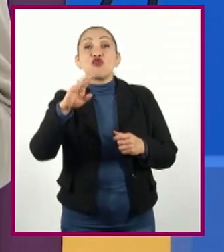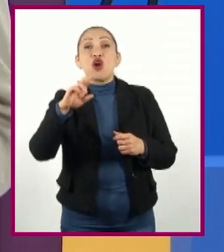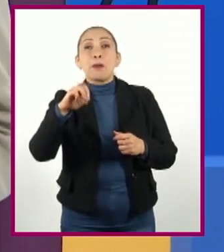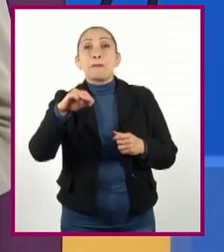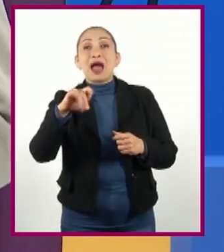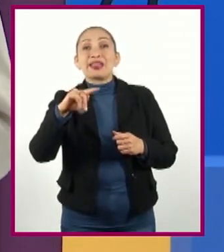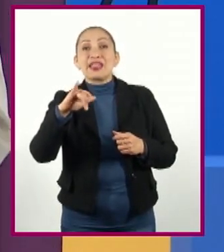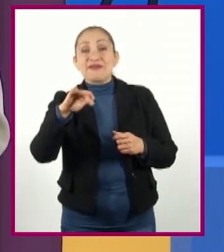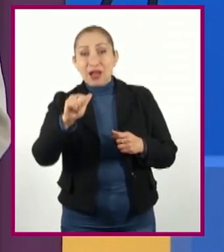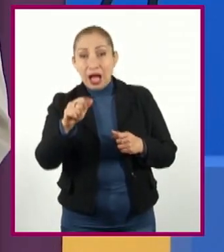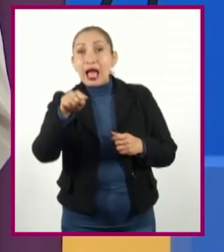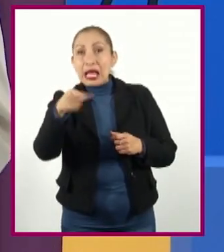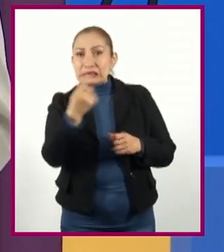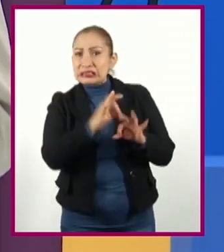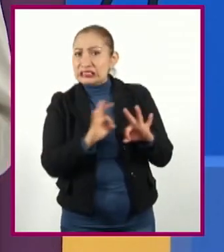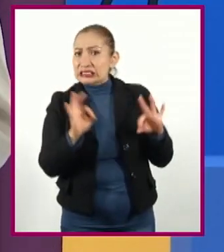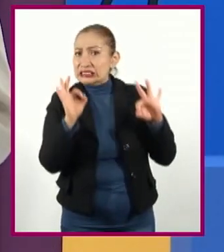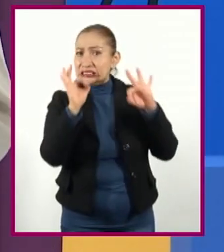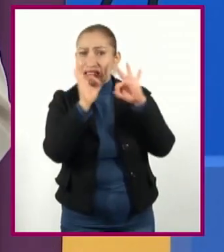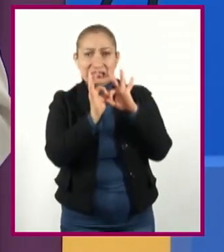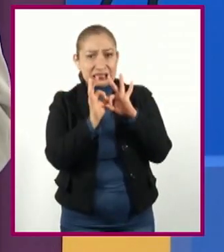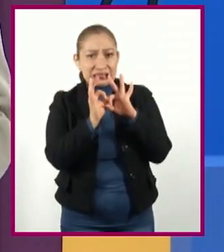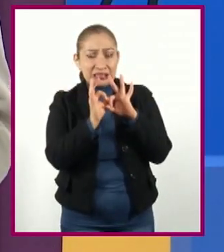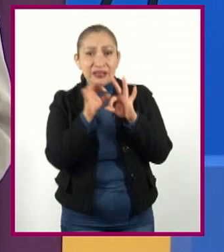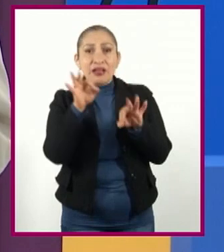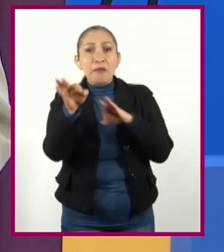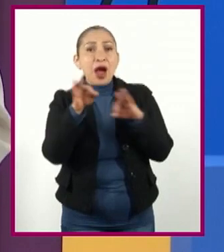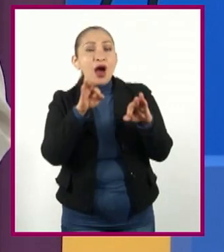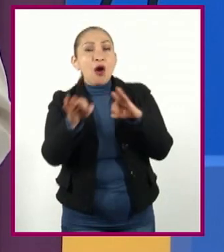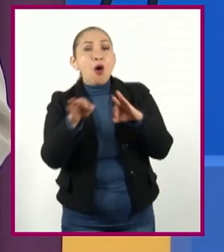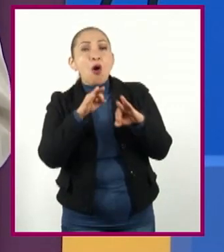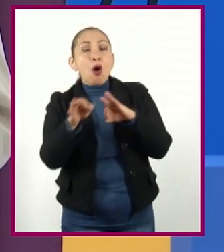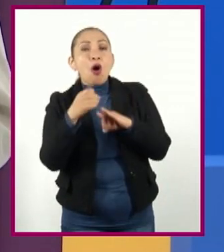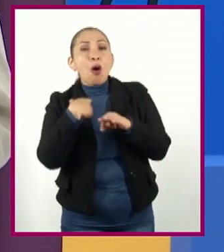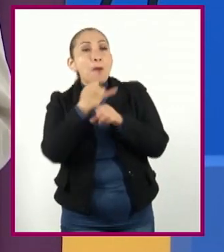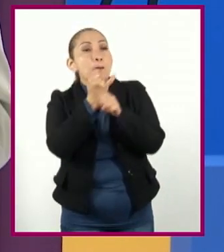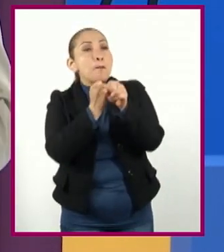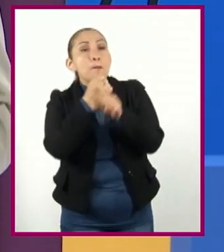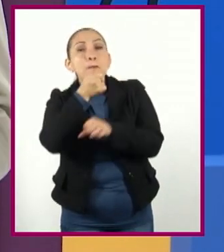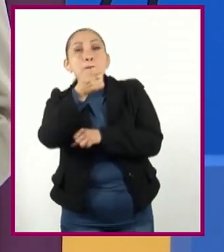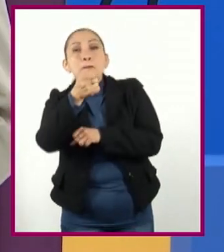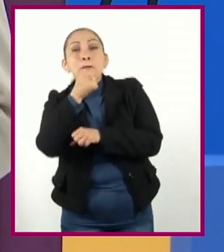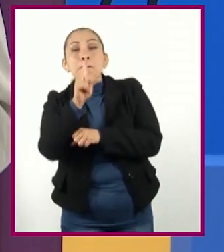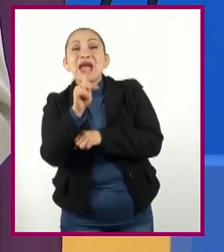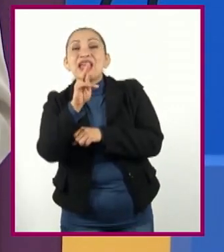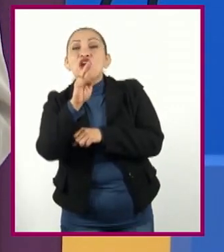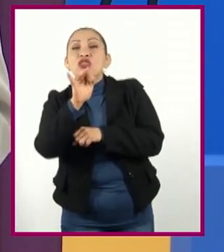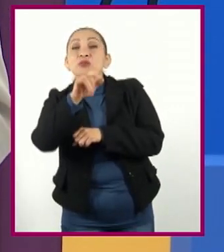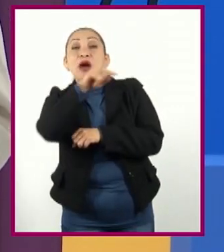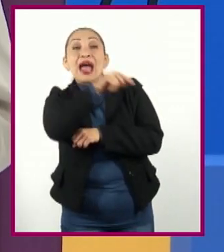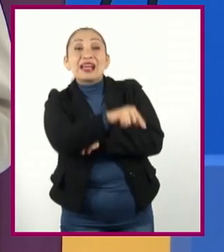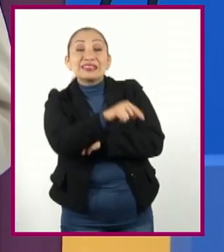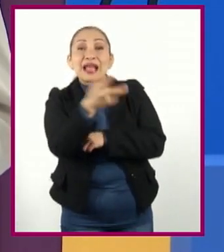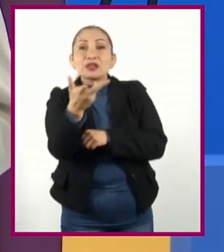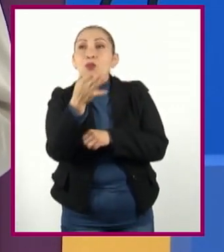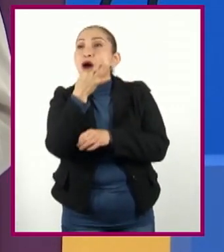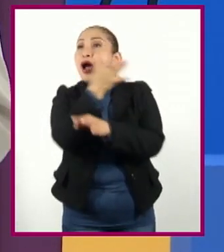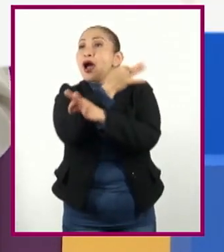fundamental del periodismo, el cual tiene como objetivo dar a conocer los hechos de